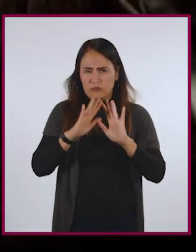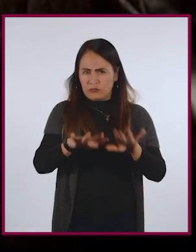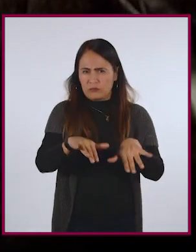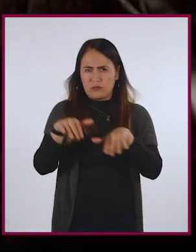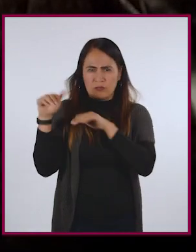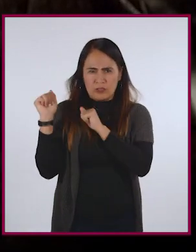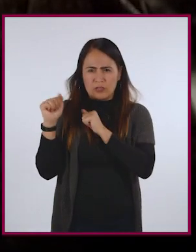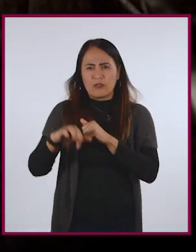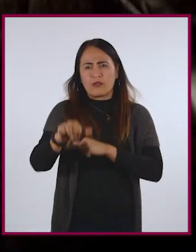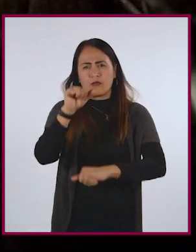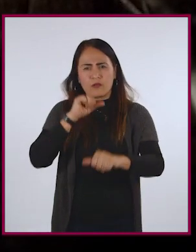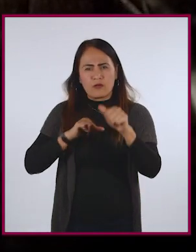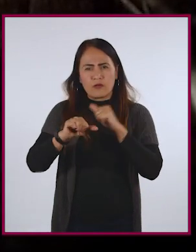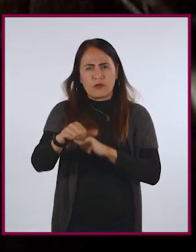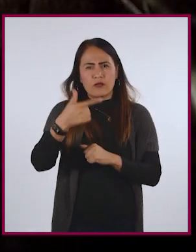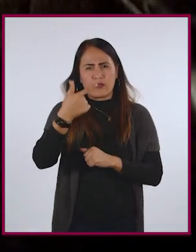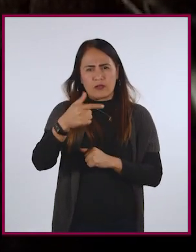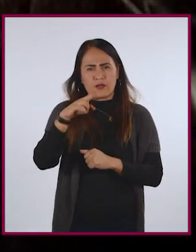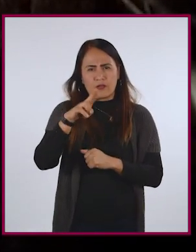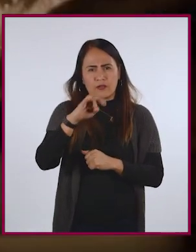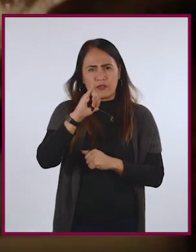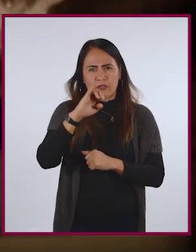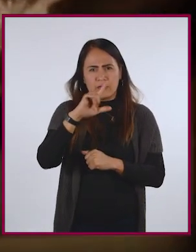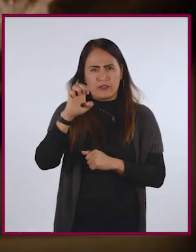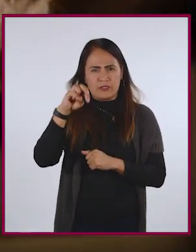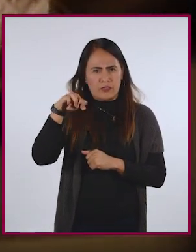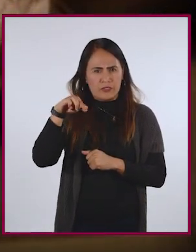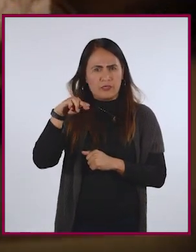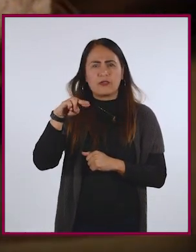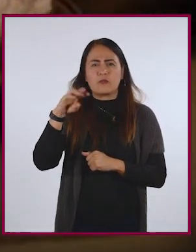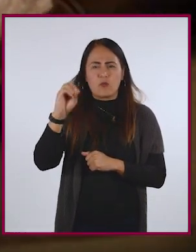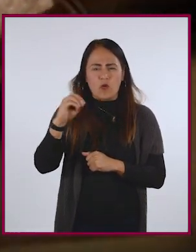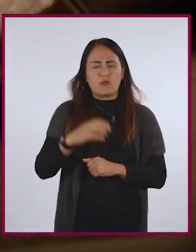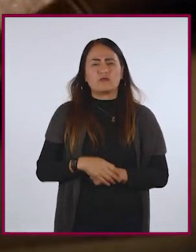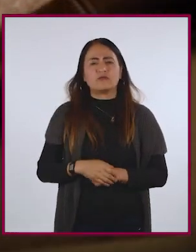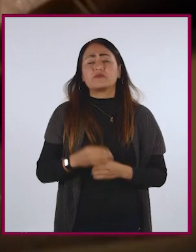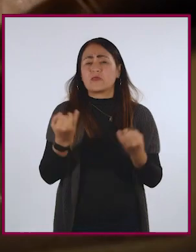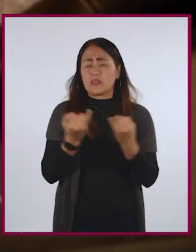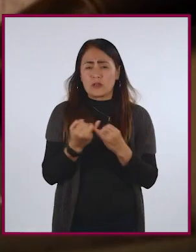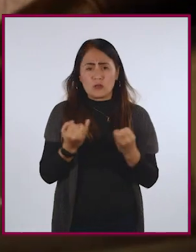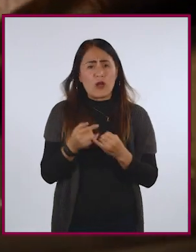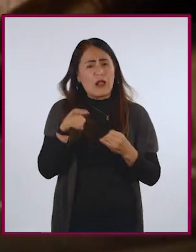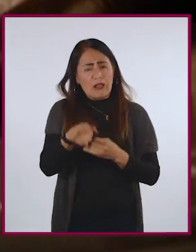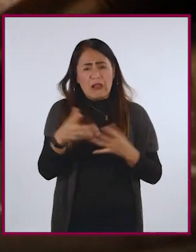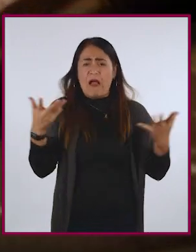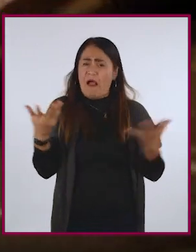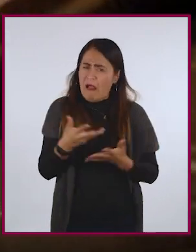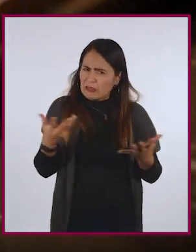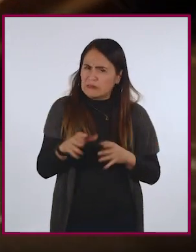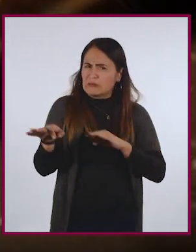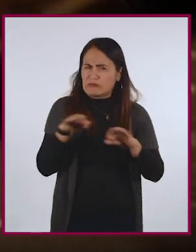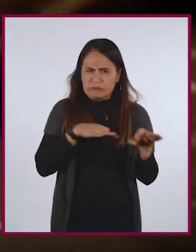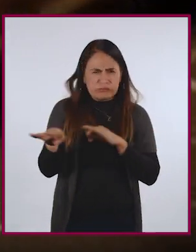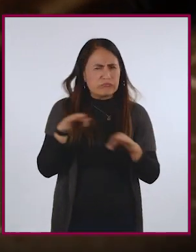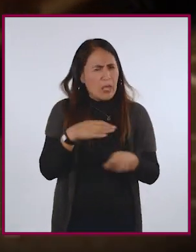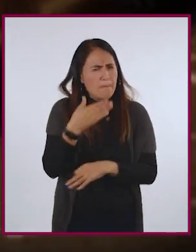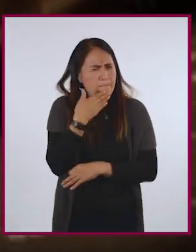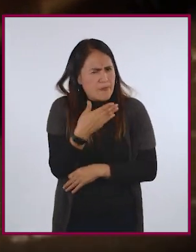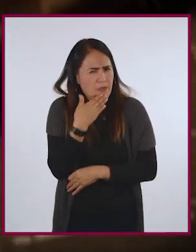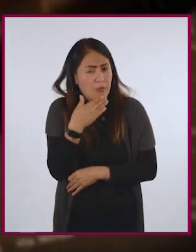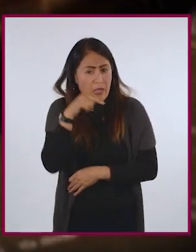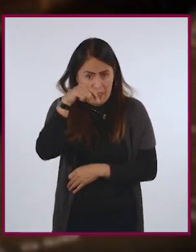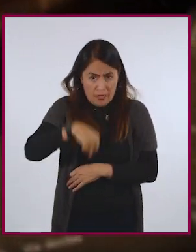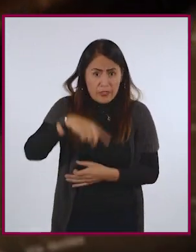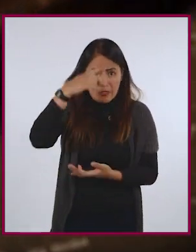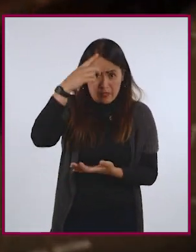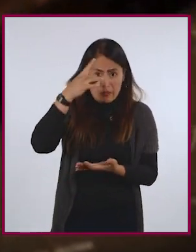observatorio, lo sucedió el doctor Guillermo Haro, quien en turno también realizó una labor sumamente destacada, no solo